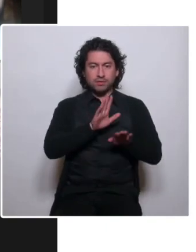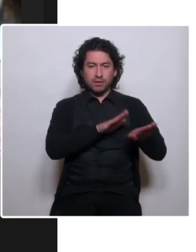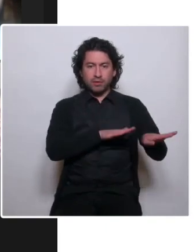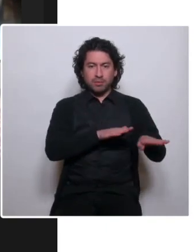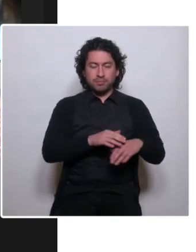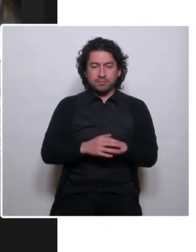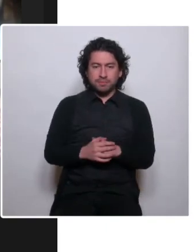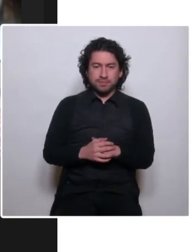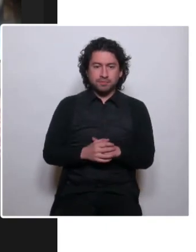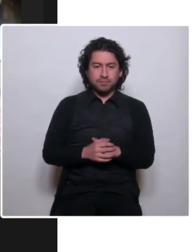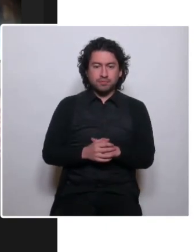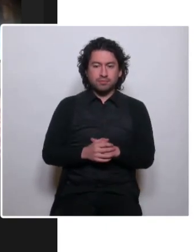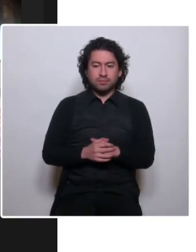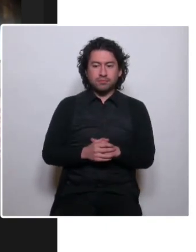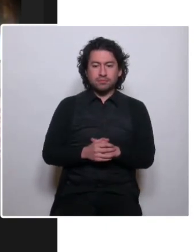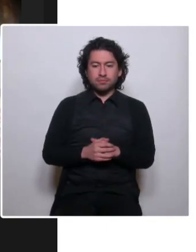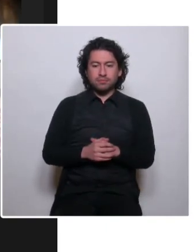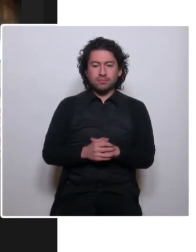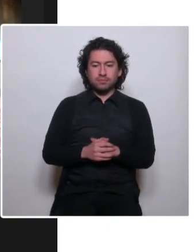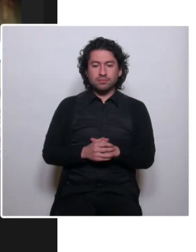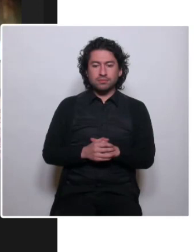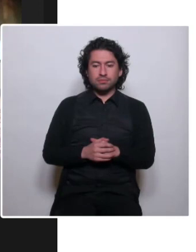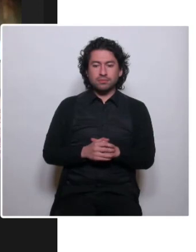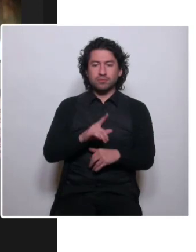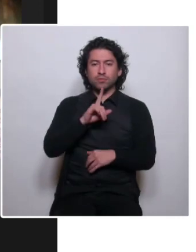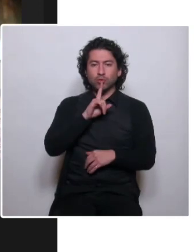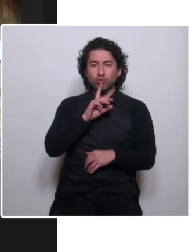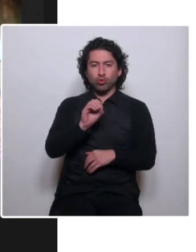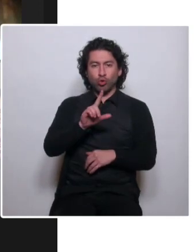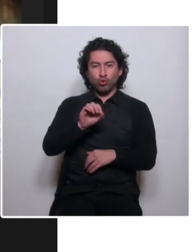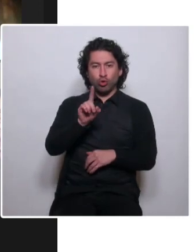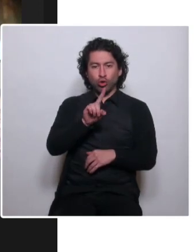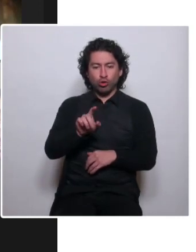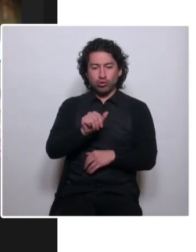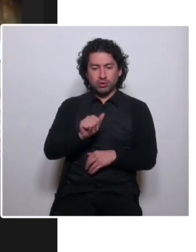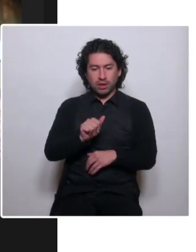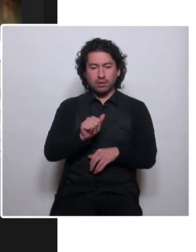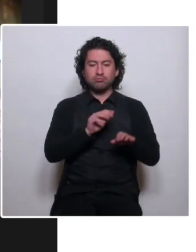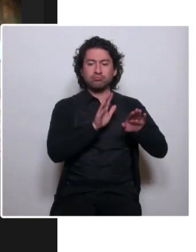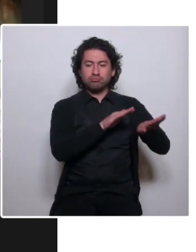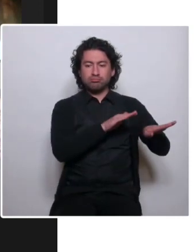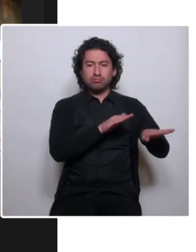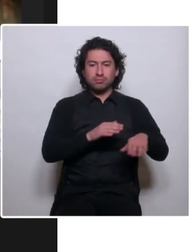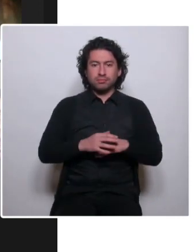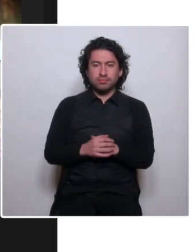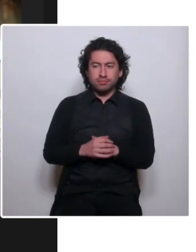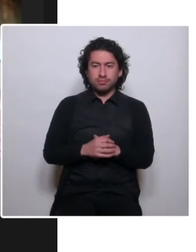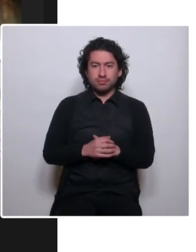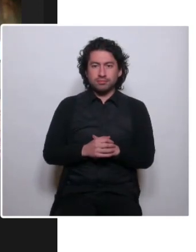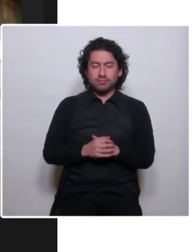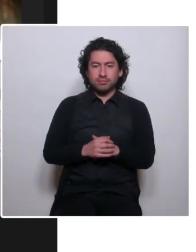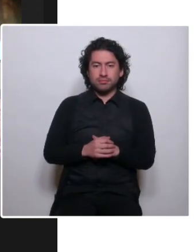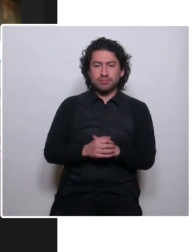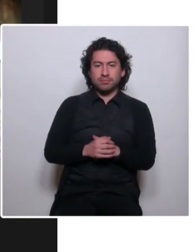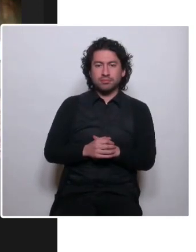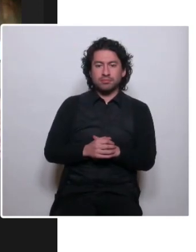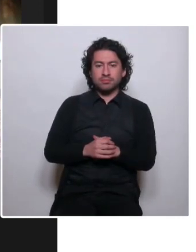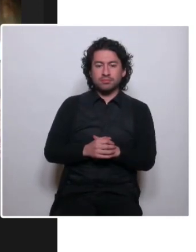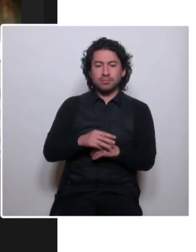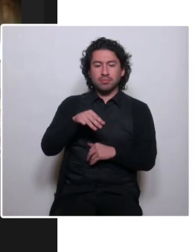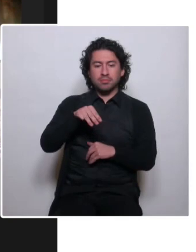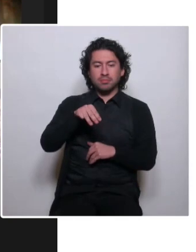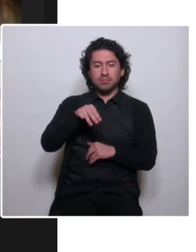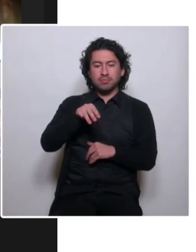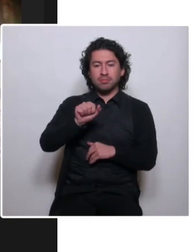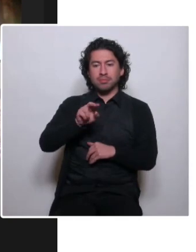señor secretario. Señor Pablo Tolosa. A favor, señor secretario. Señor Renato Garín.